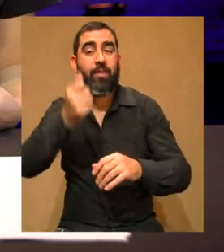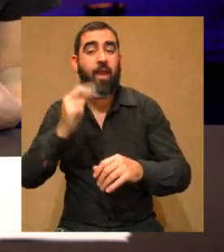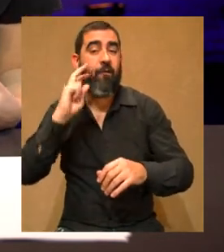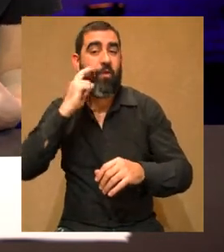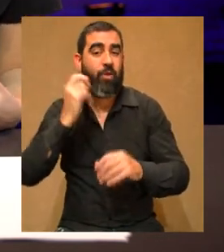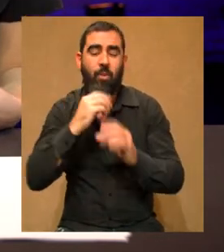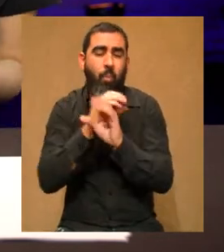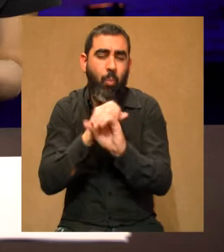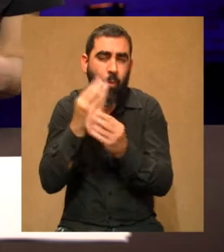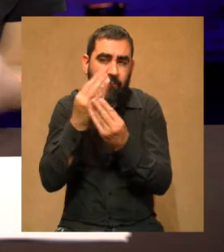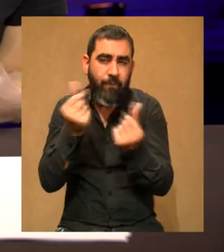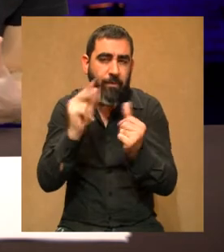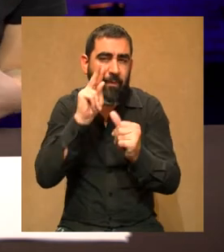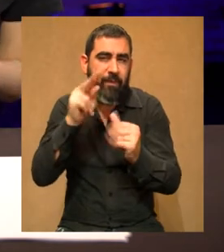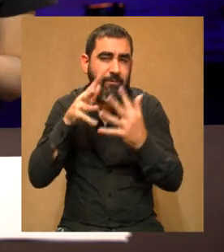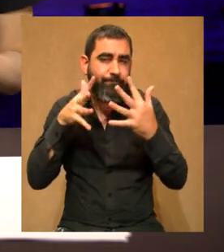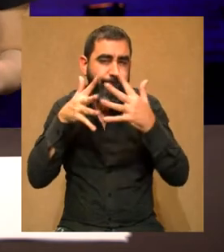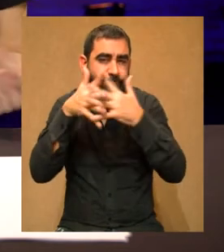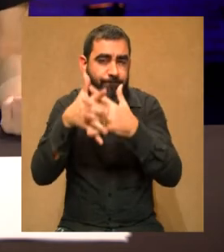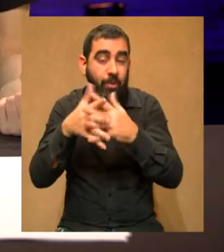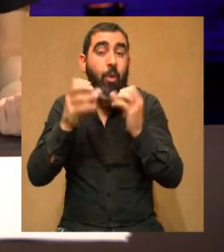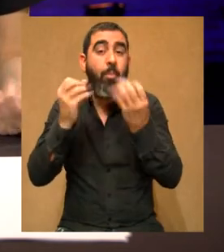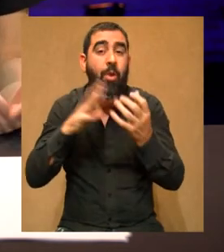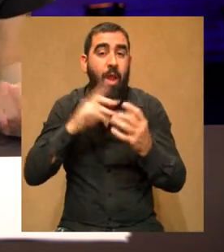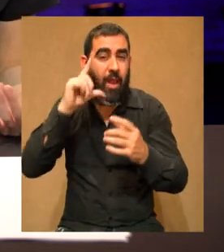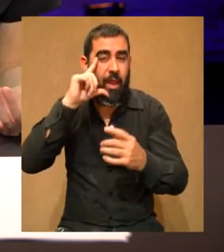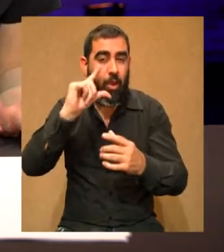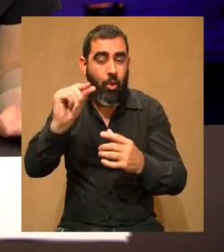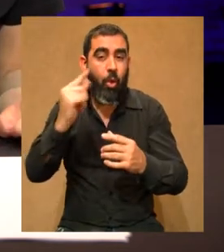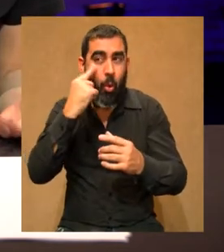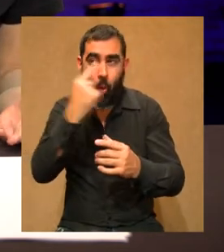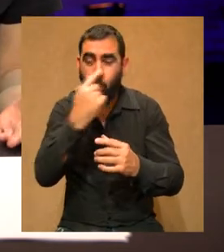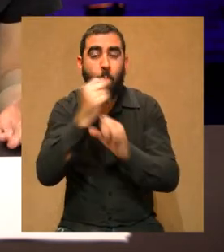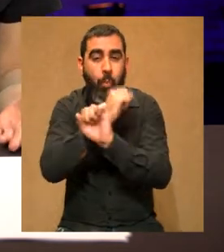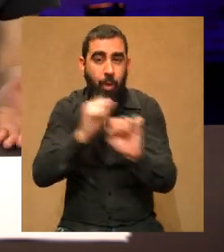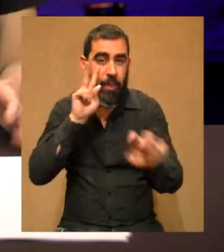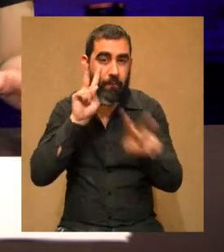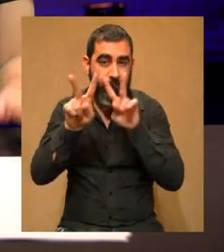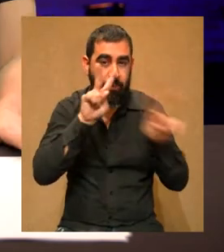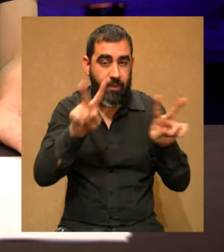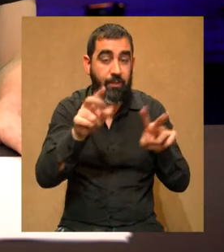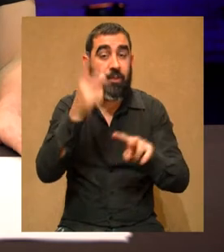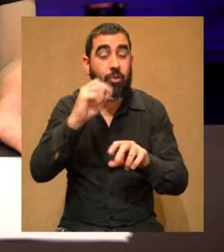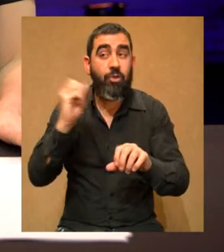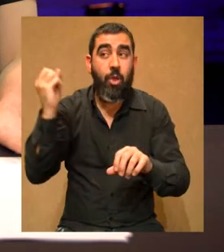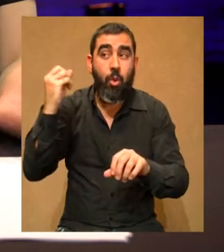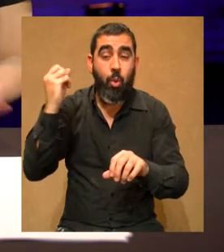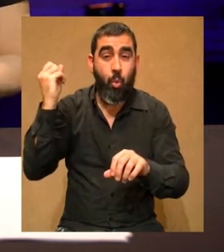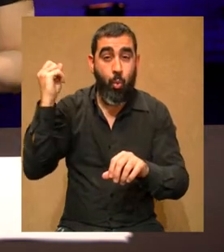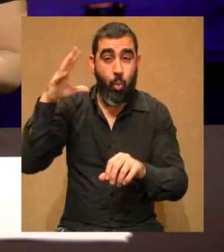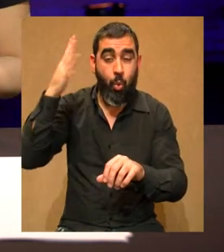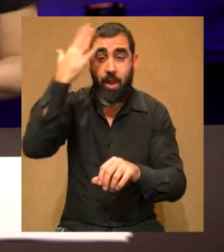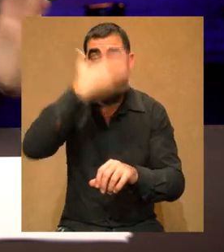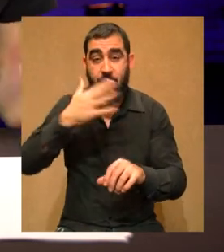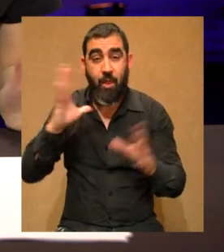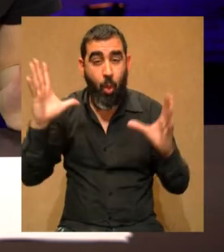imperceptible casi invisible eso es por la longitud de onda que nuestro ojo es capaz de captar entonces la luz negra no solo la